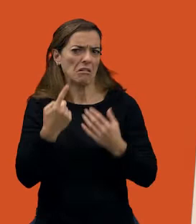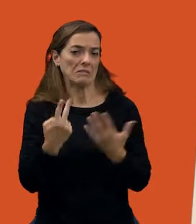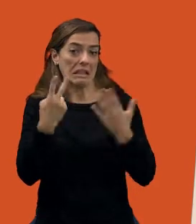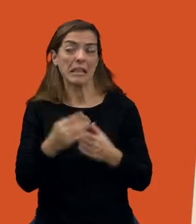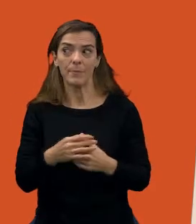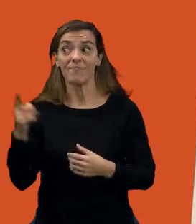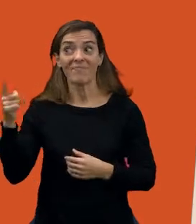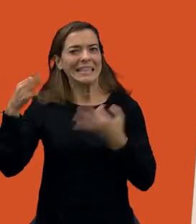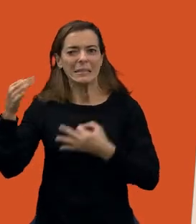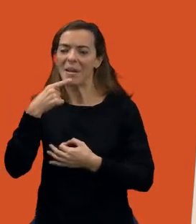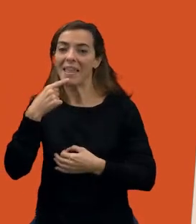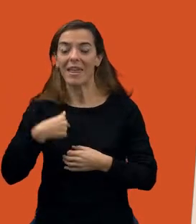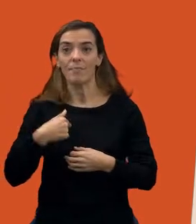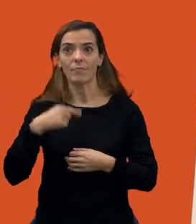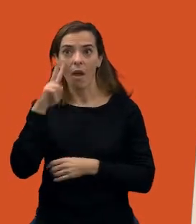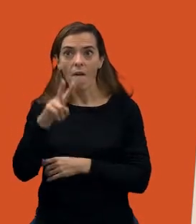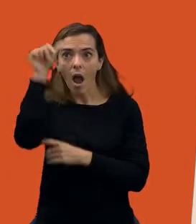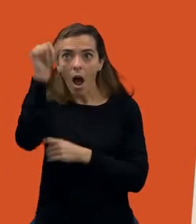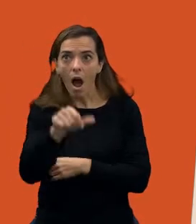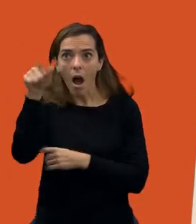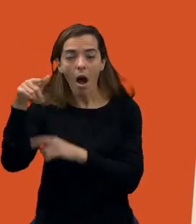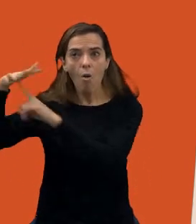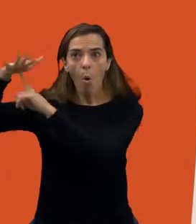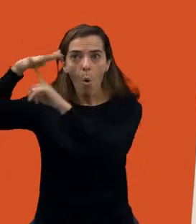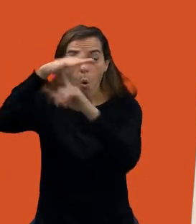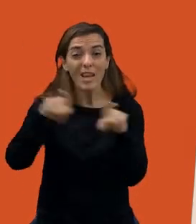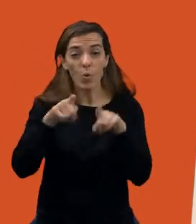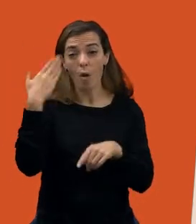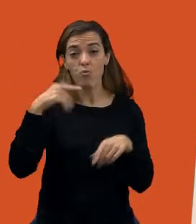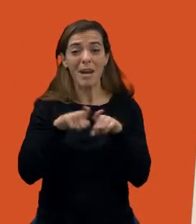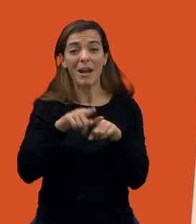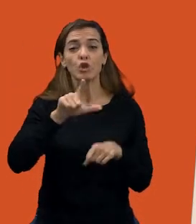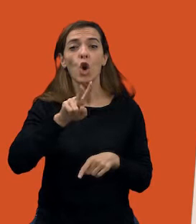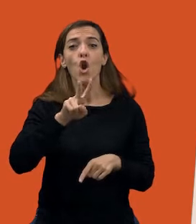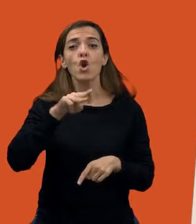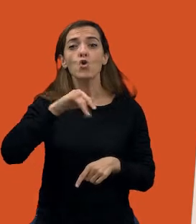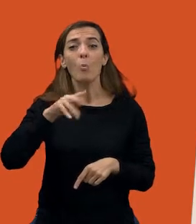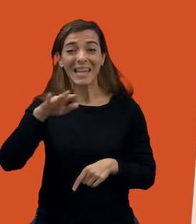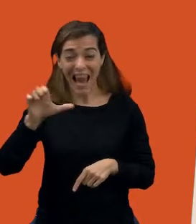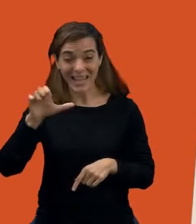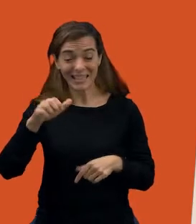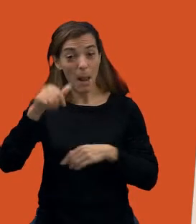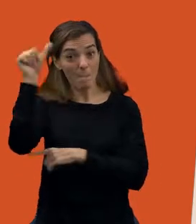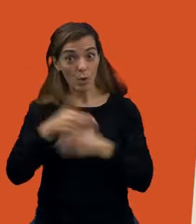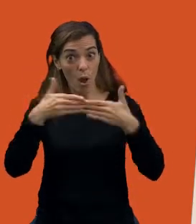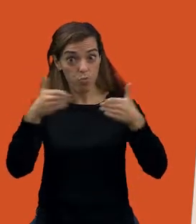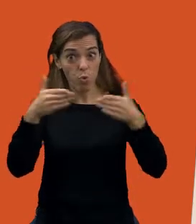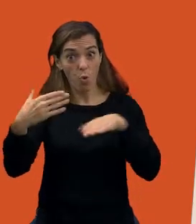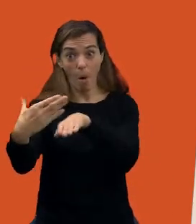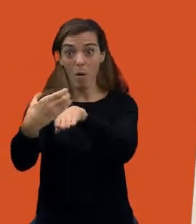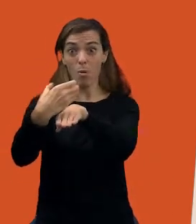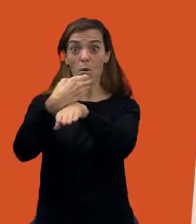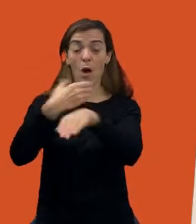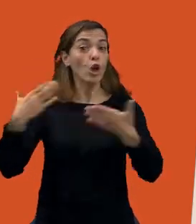claro, cuando venían los helicópteros era un poco como le pasaba a los Lumière cuando estrenaron la película de la locomotora que llegaba y todo el mundo salía corriendo pensando que se le caía